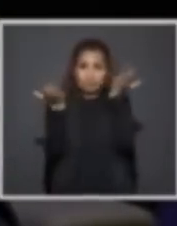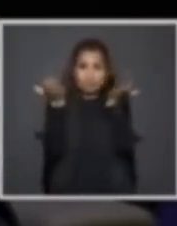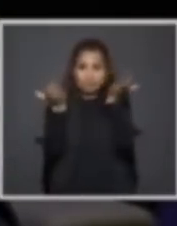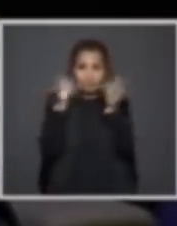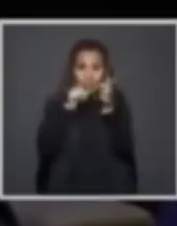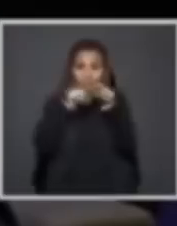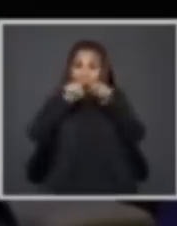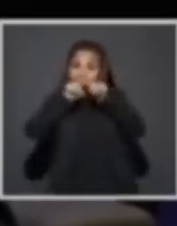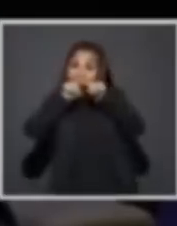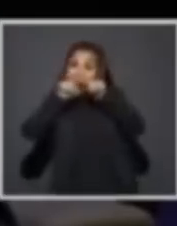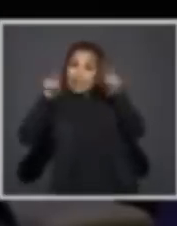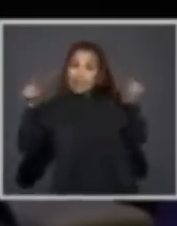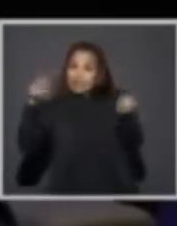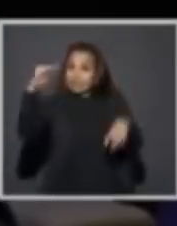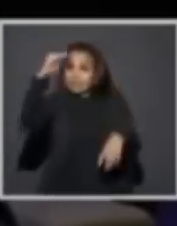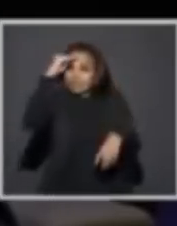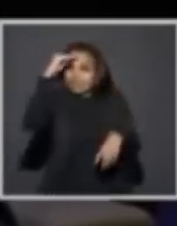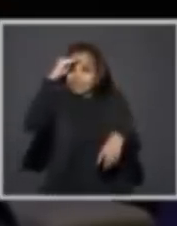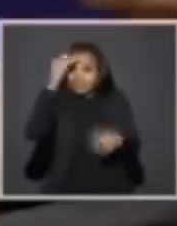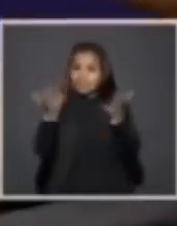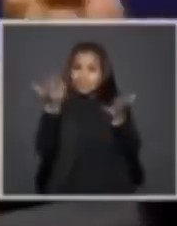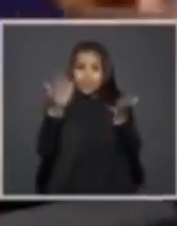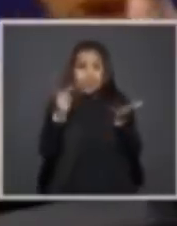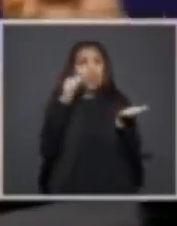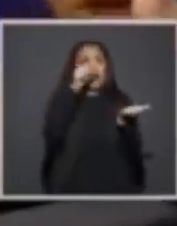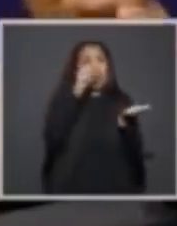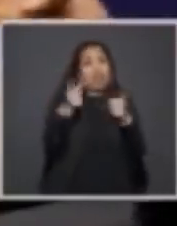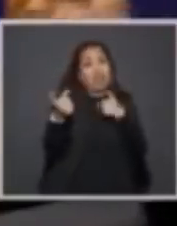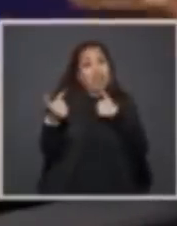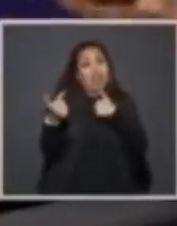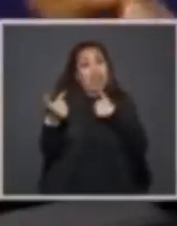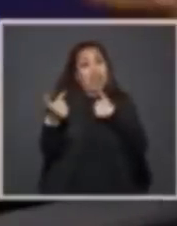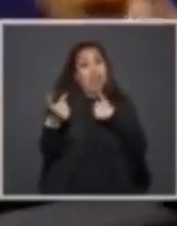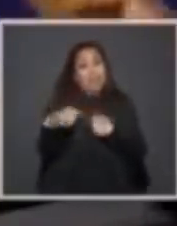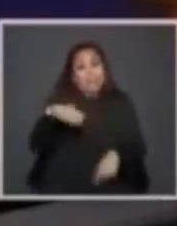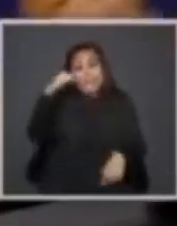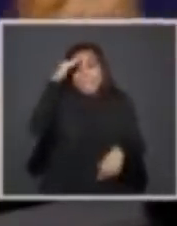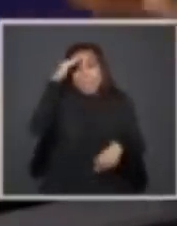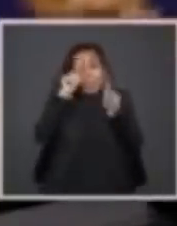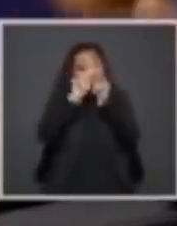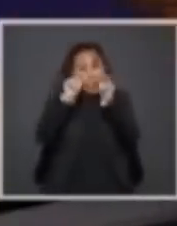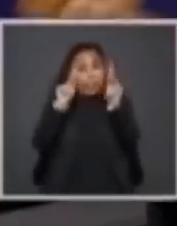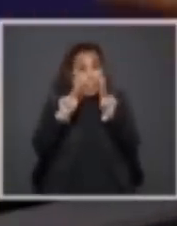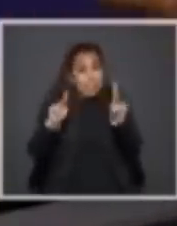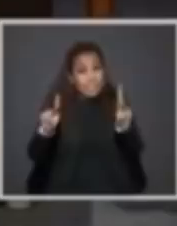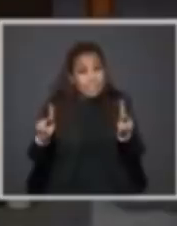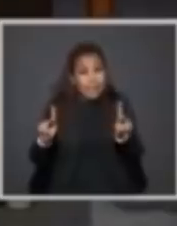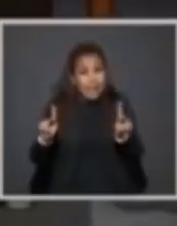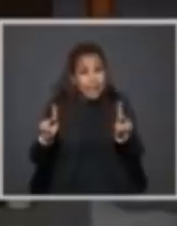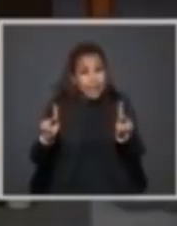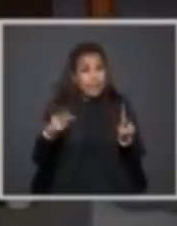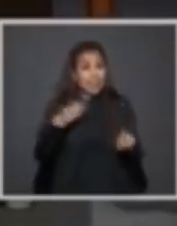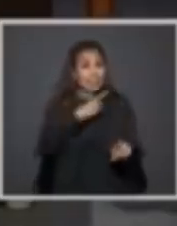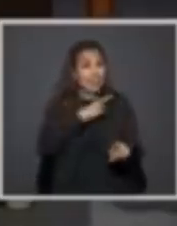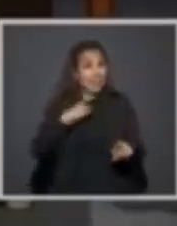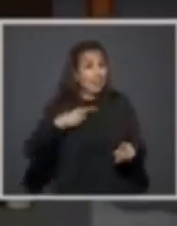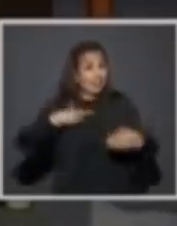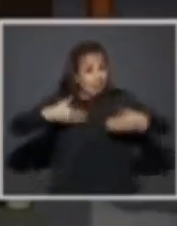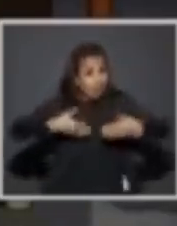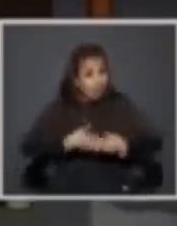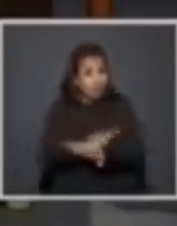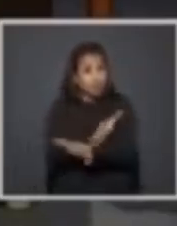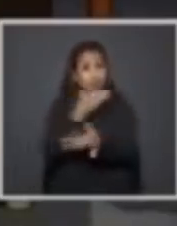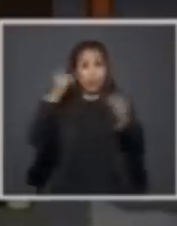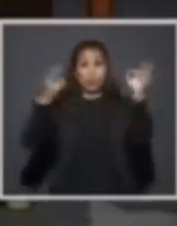el formato de un debate donde es cuestionado. Y coincido con Sergio, tendrá que prepararse mejor para los